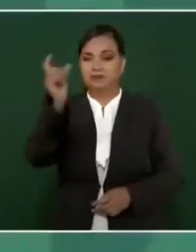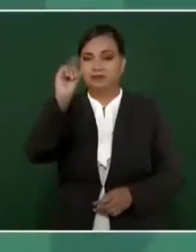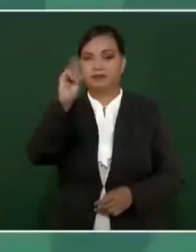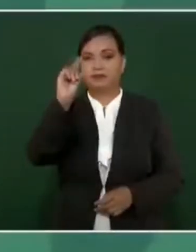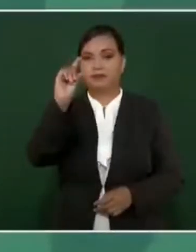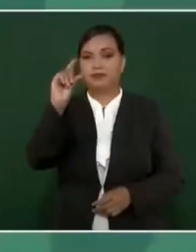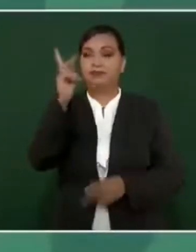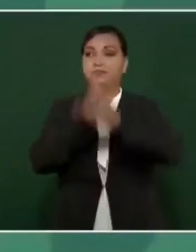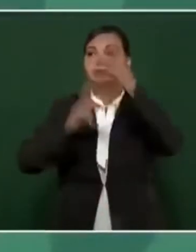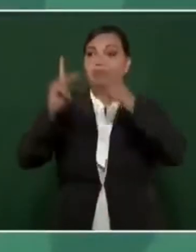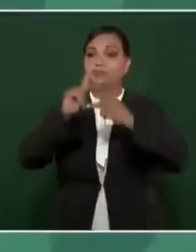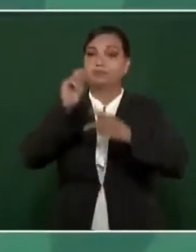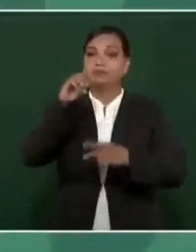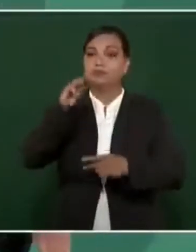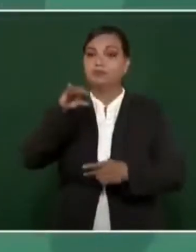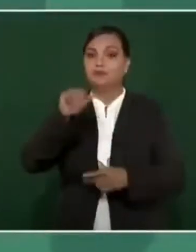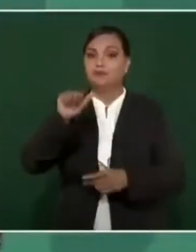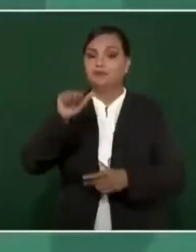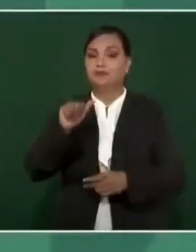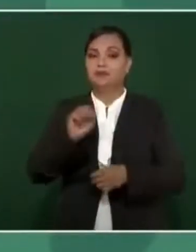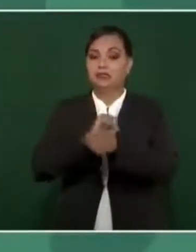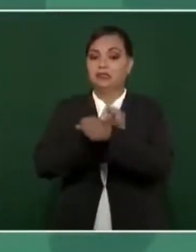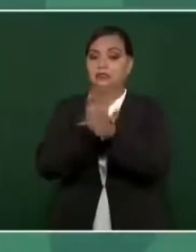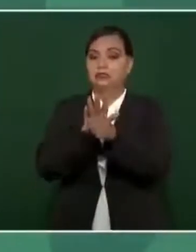caen todas las economías,